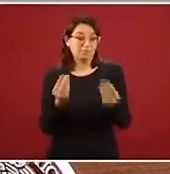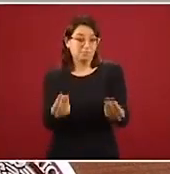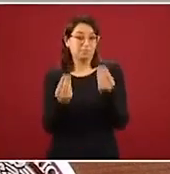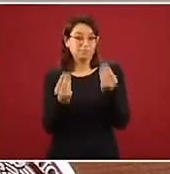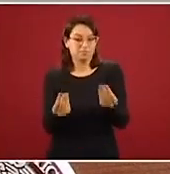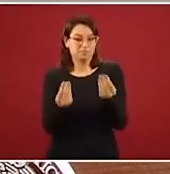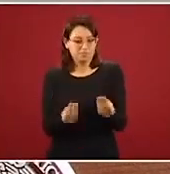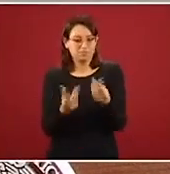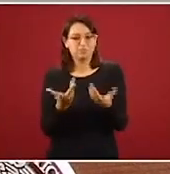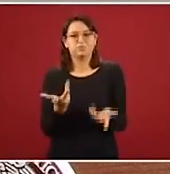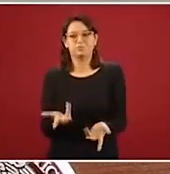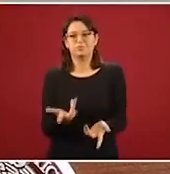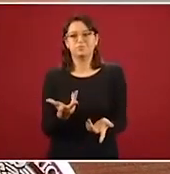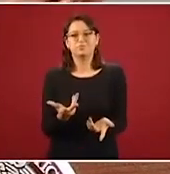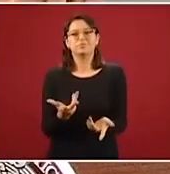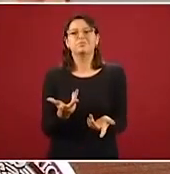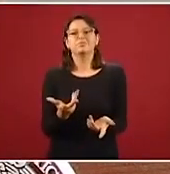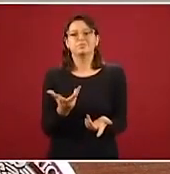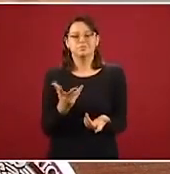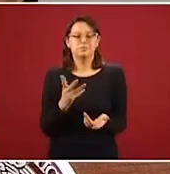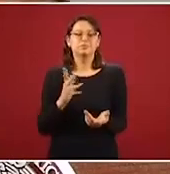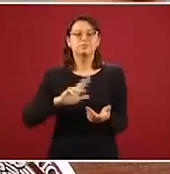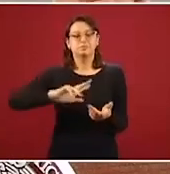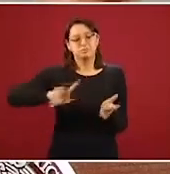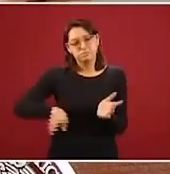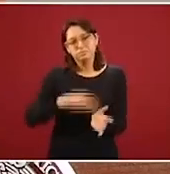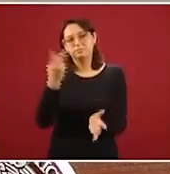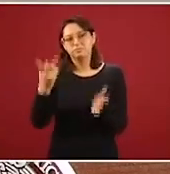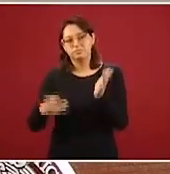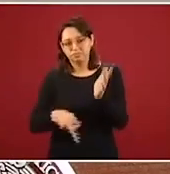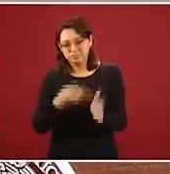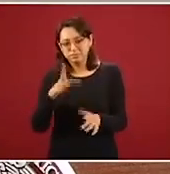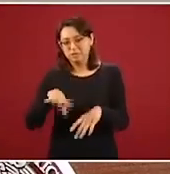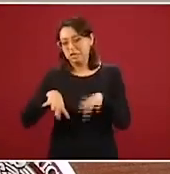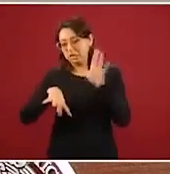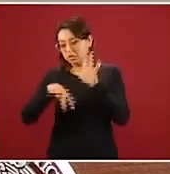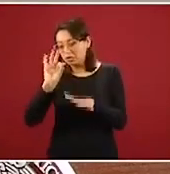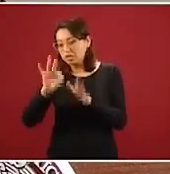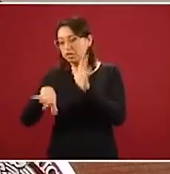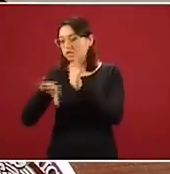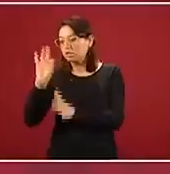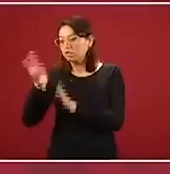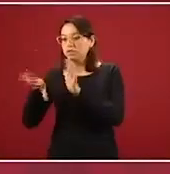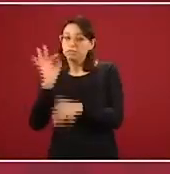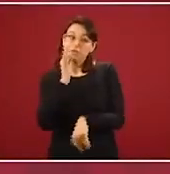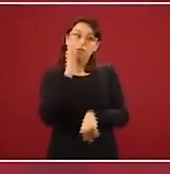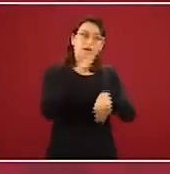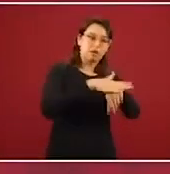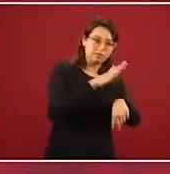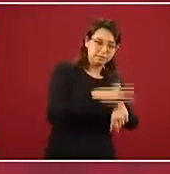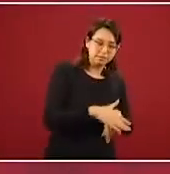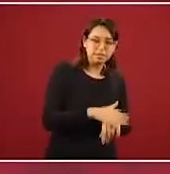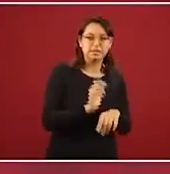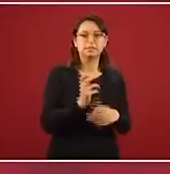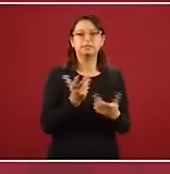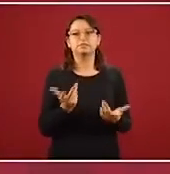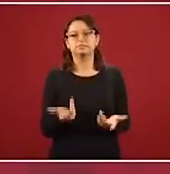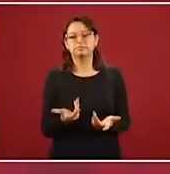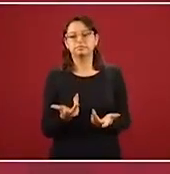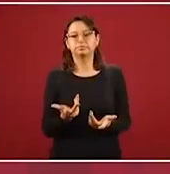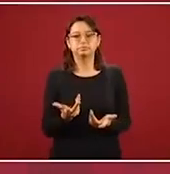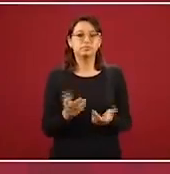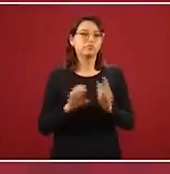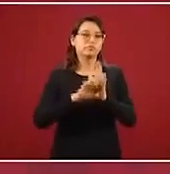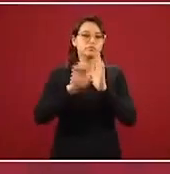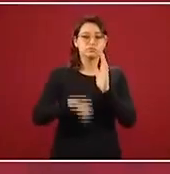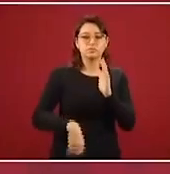muchísimas, y en cada caso se están llamando o se comunica, por ejemplo, si alguien no completó